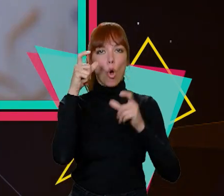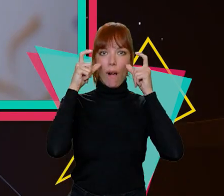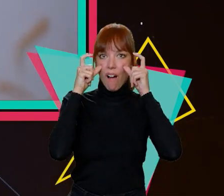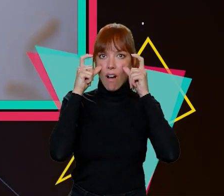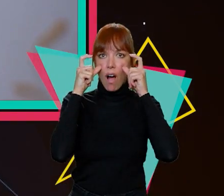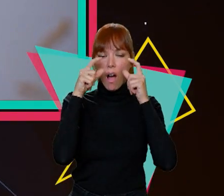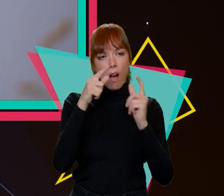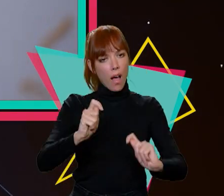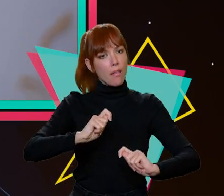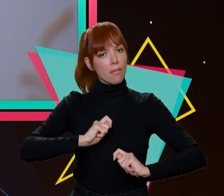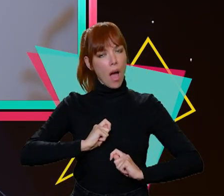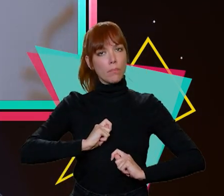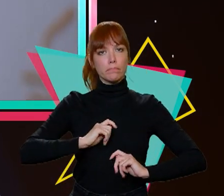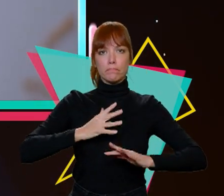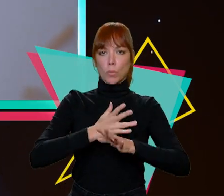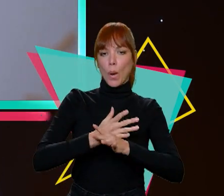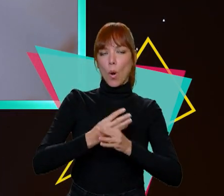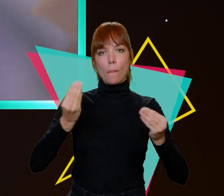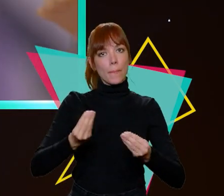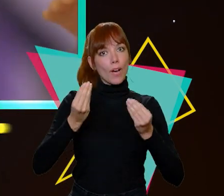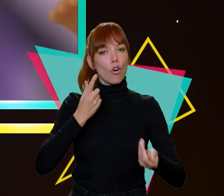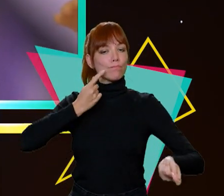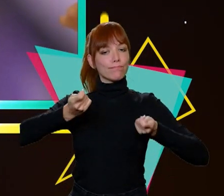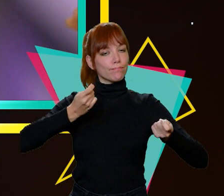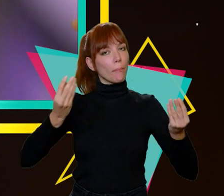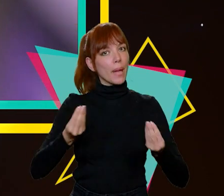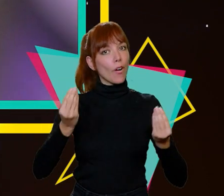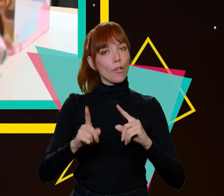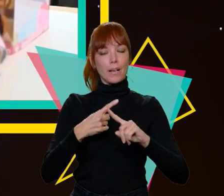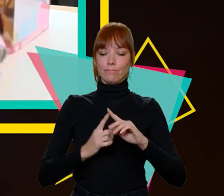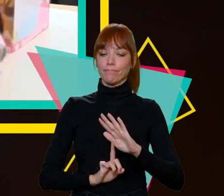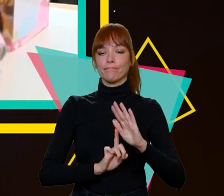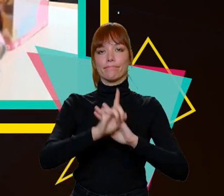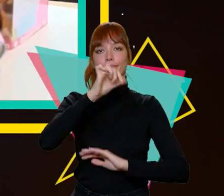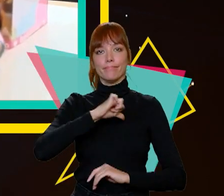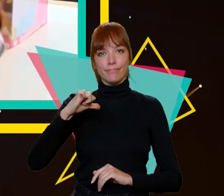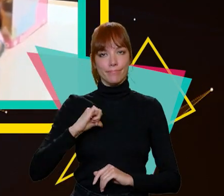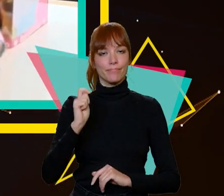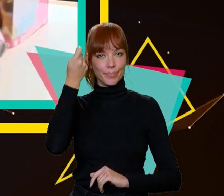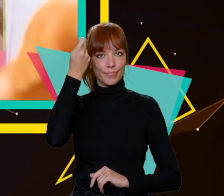Estos juguetes mejoran la motricidad y coordinación, además del desarrollo personal.